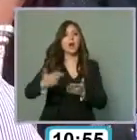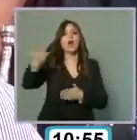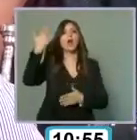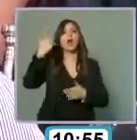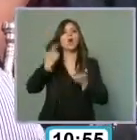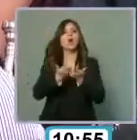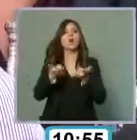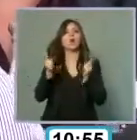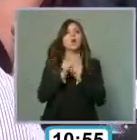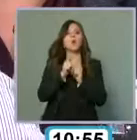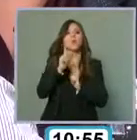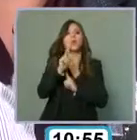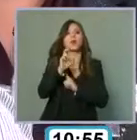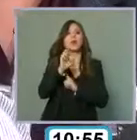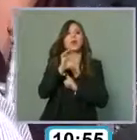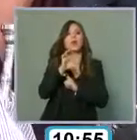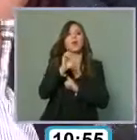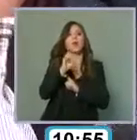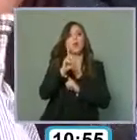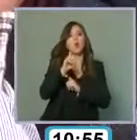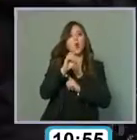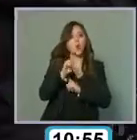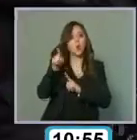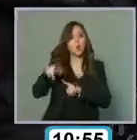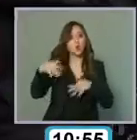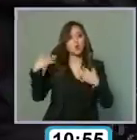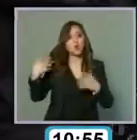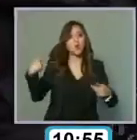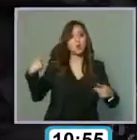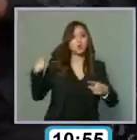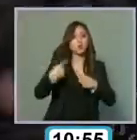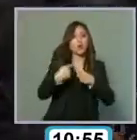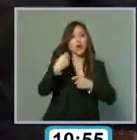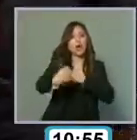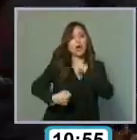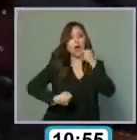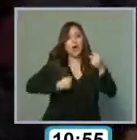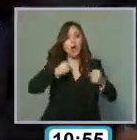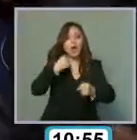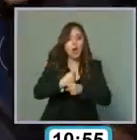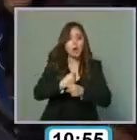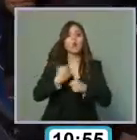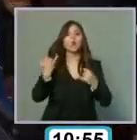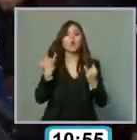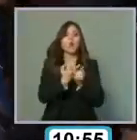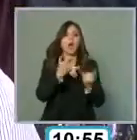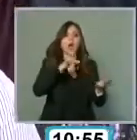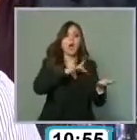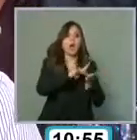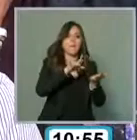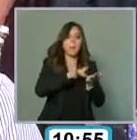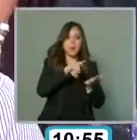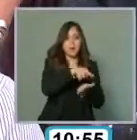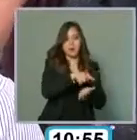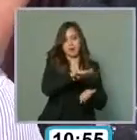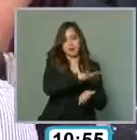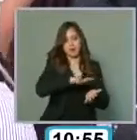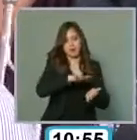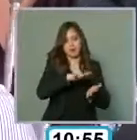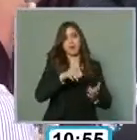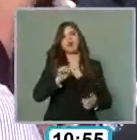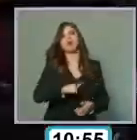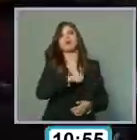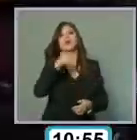Banda El Recodo y que tiene toda, pues ahora sí que toda la trayectoria del mundo como para estar pues con ustedes. Y aparte que ellos, los de Zárraga,